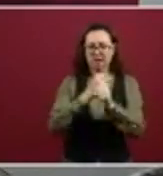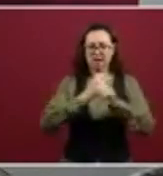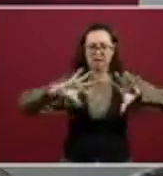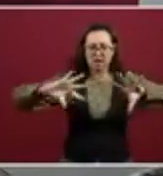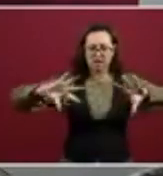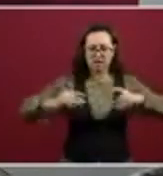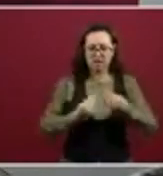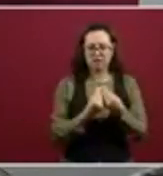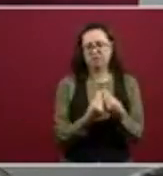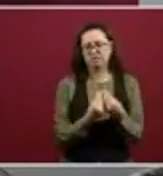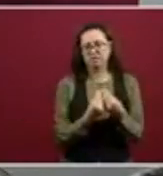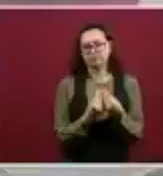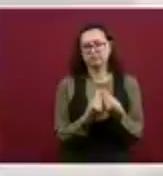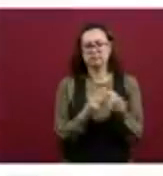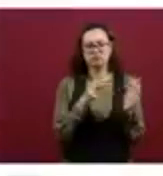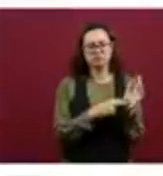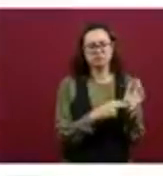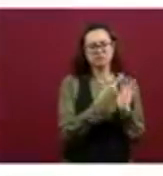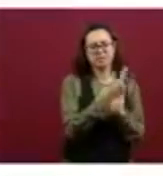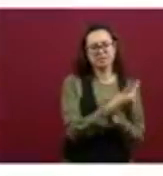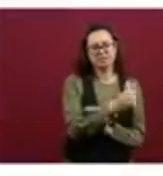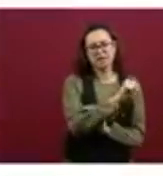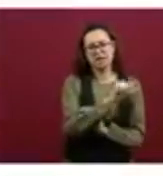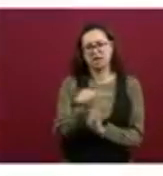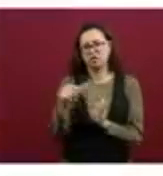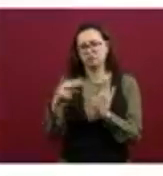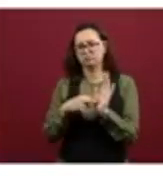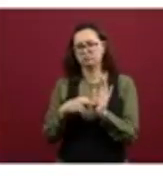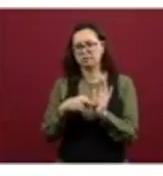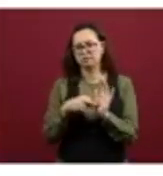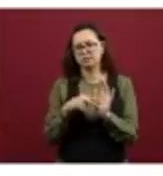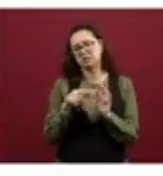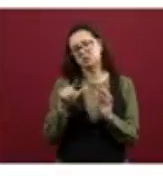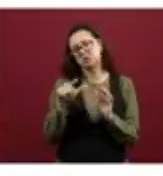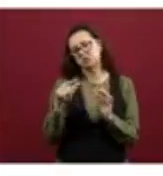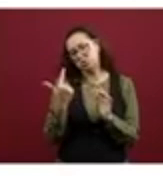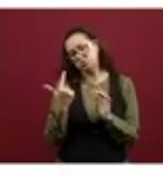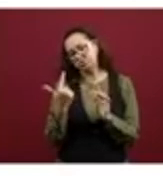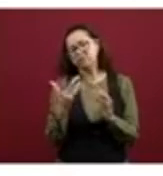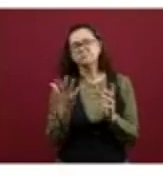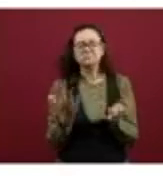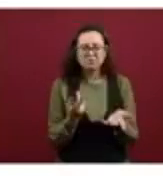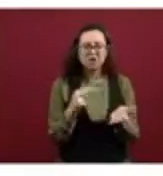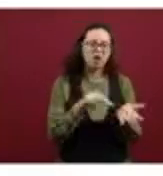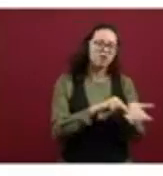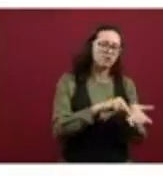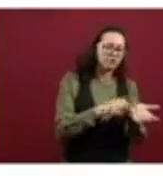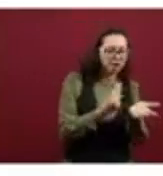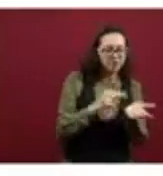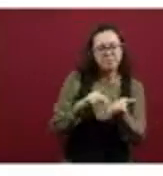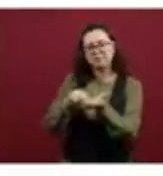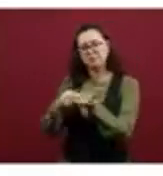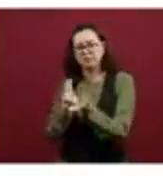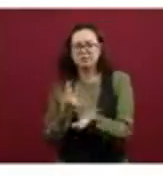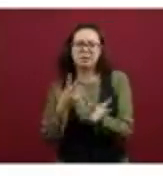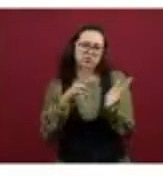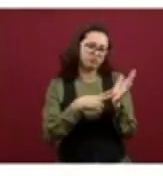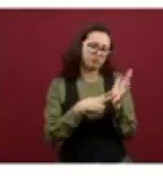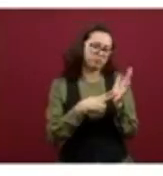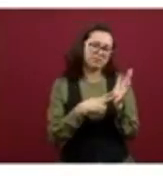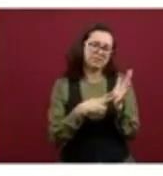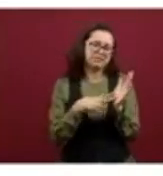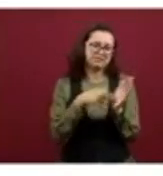del 2007 al 2012, y digo 2007 porque la firma de la ley de ingresos fue en diciembre del